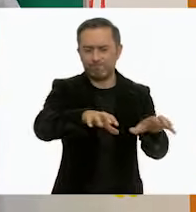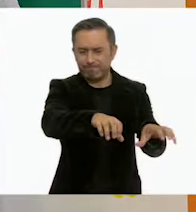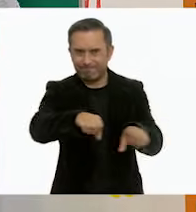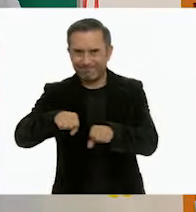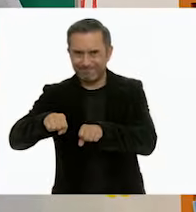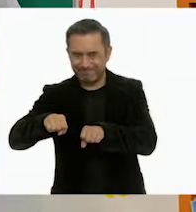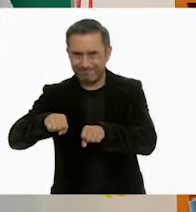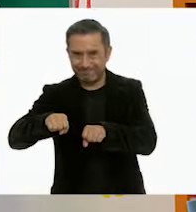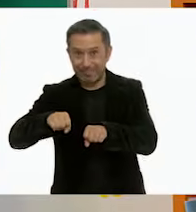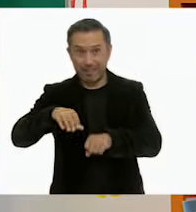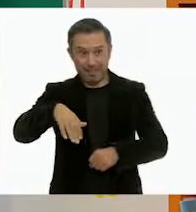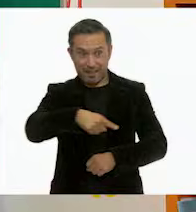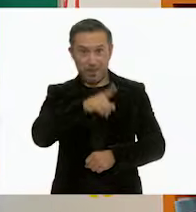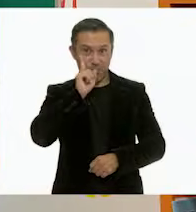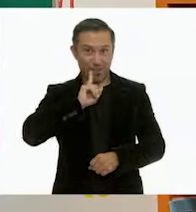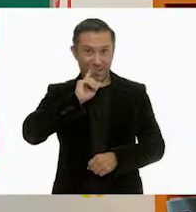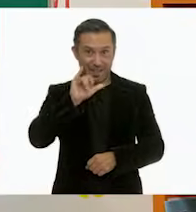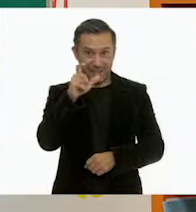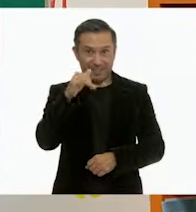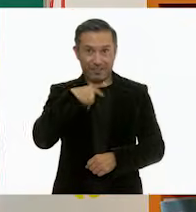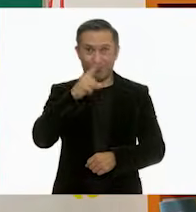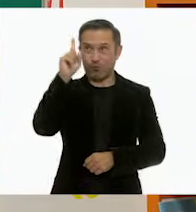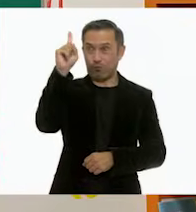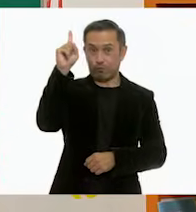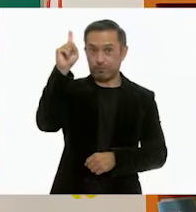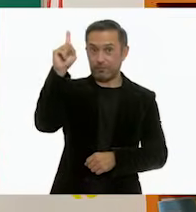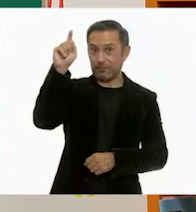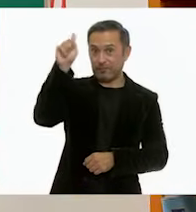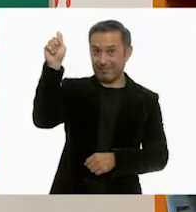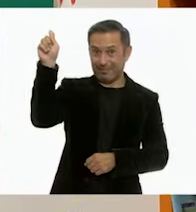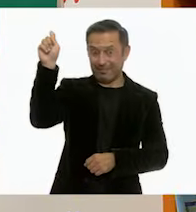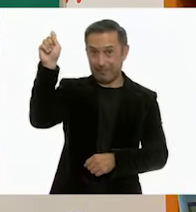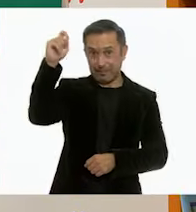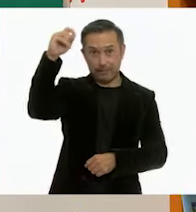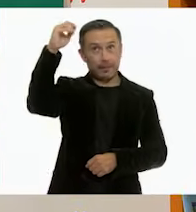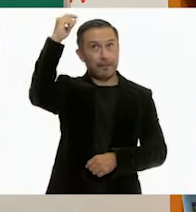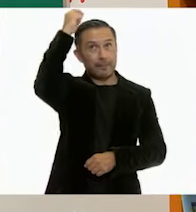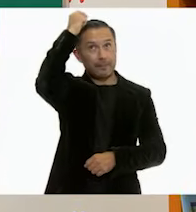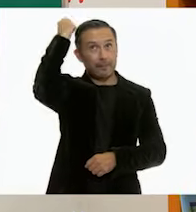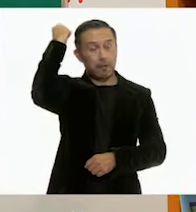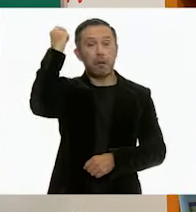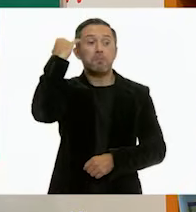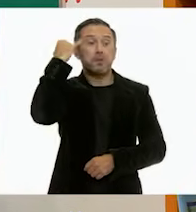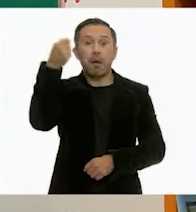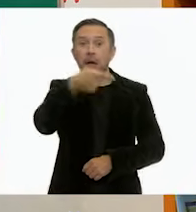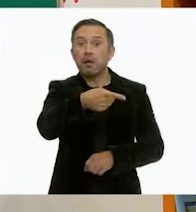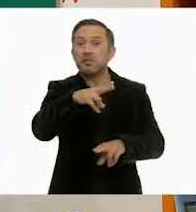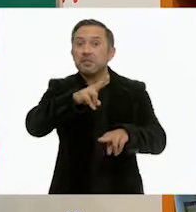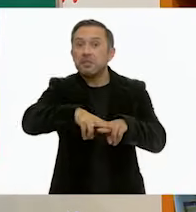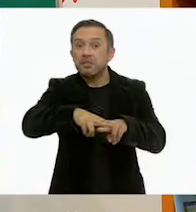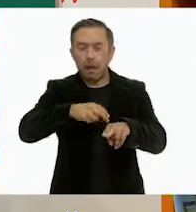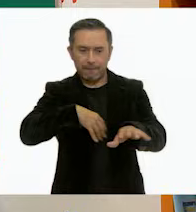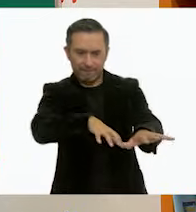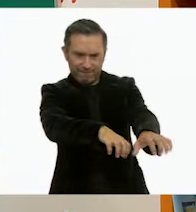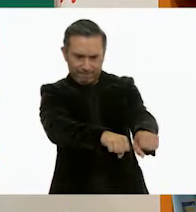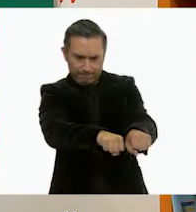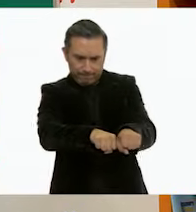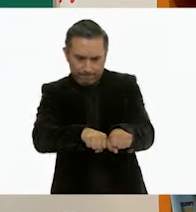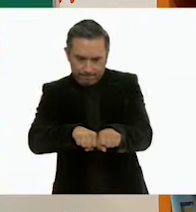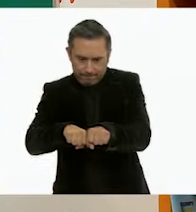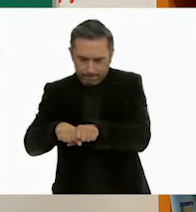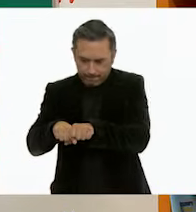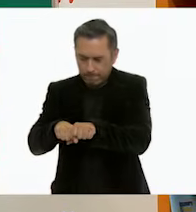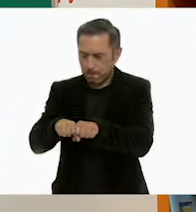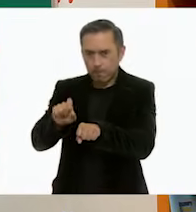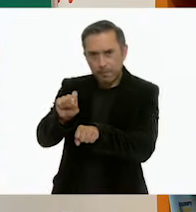en la pared, ¿qué vamos a hacer? Bueno, podemos recorrer la silla y hacer la marquita, nuestra